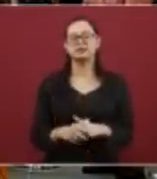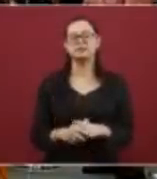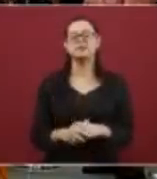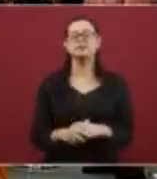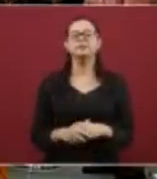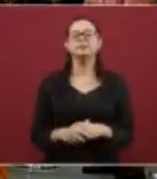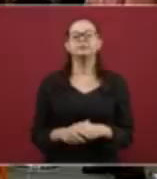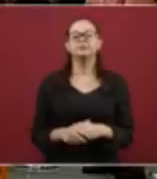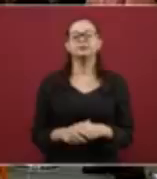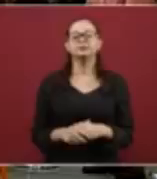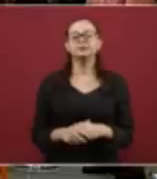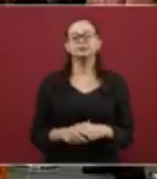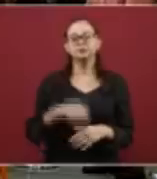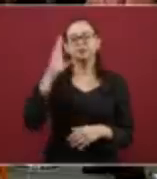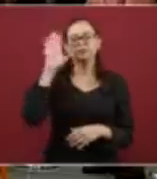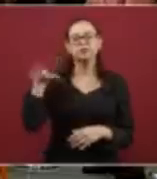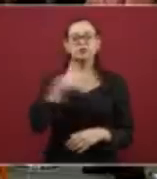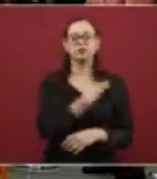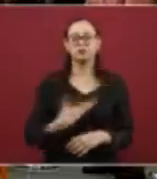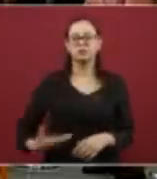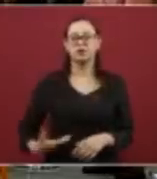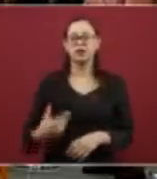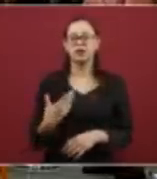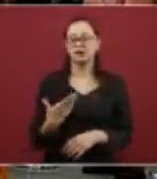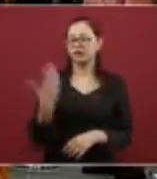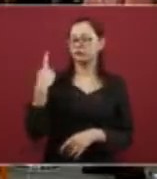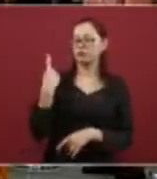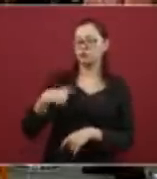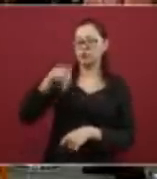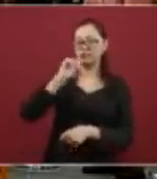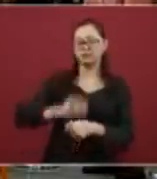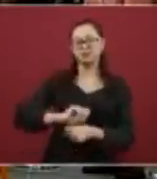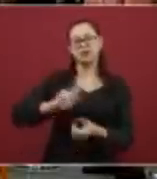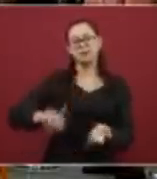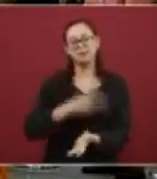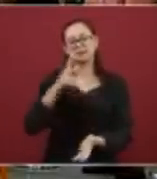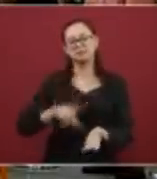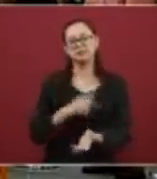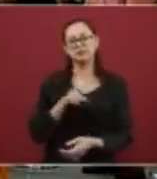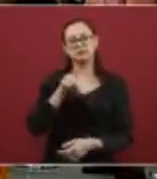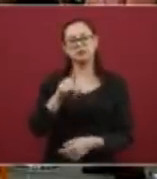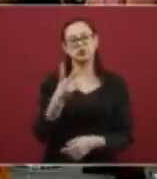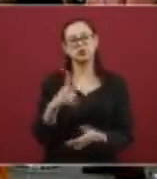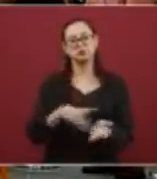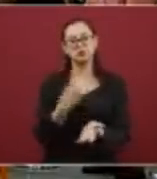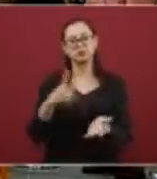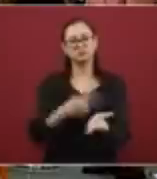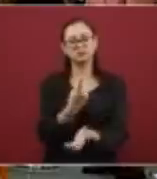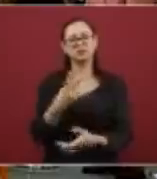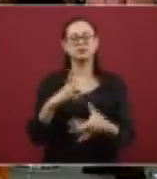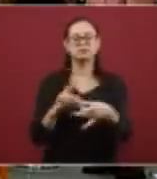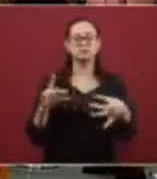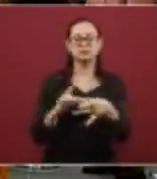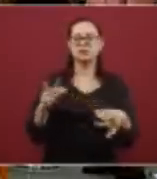Rodríguez de Oro. Presidente, la semana pasada usted mencionó en dos ocasiones al ingeniero Carlos Slim.